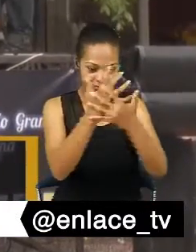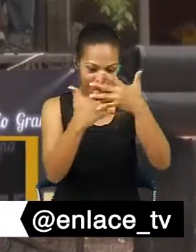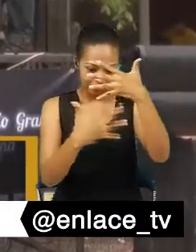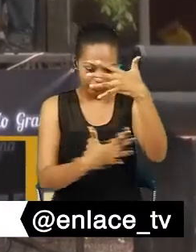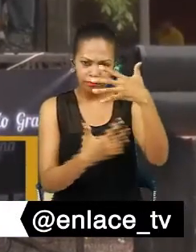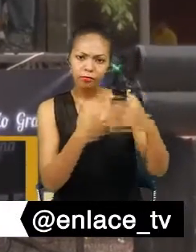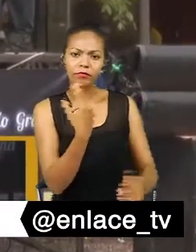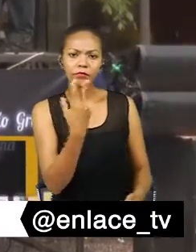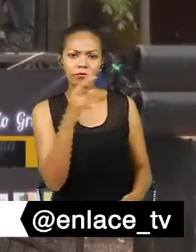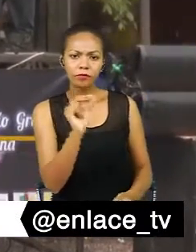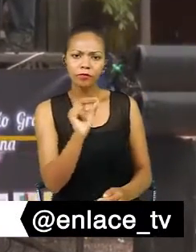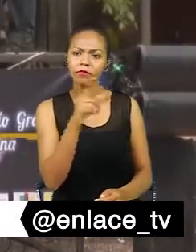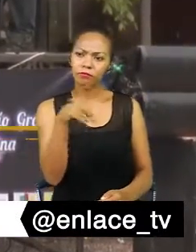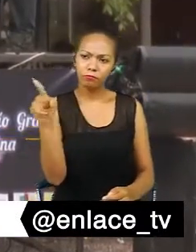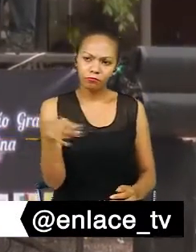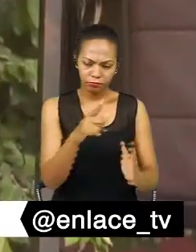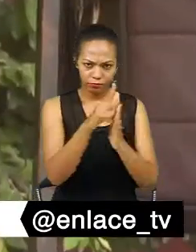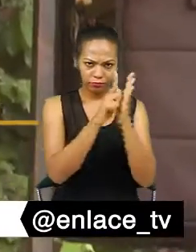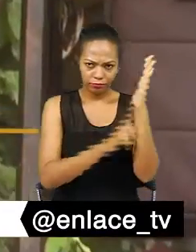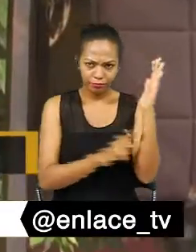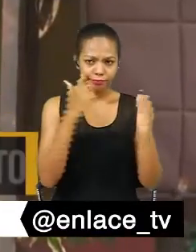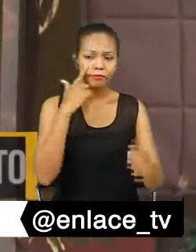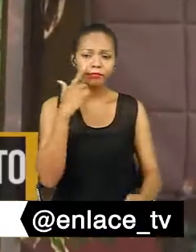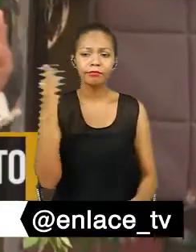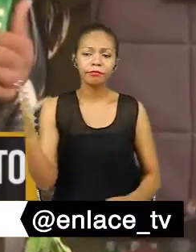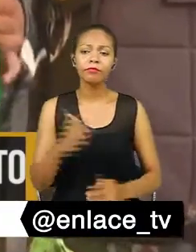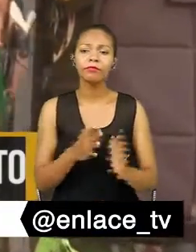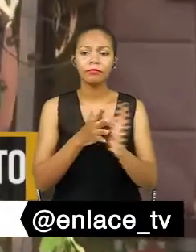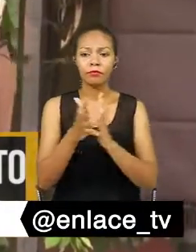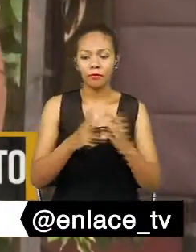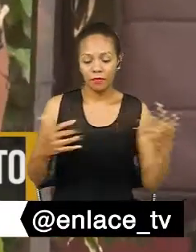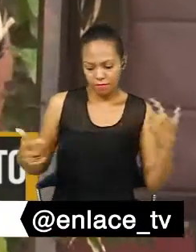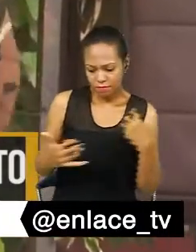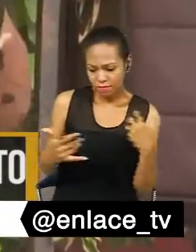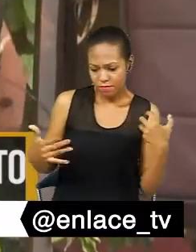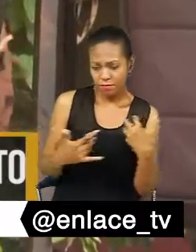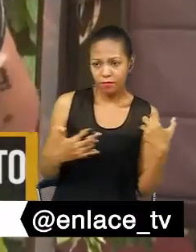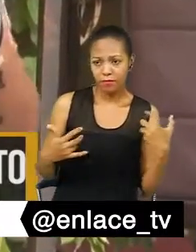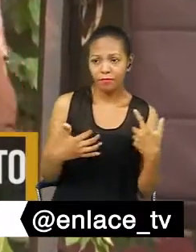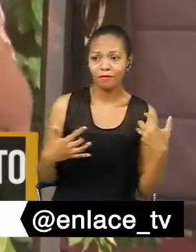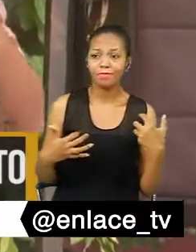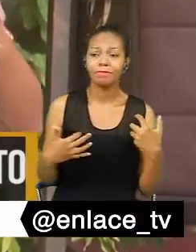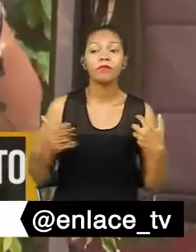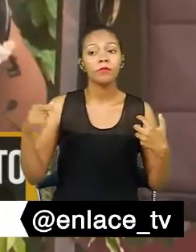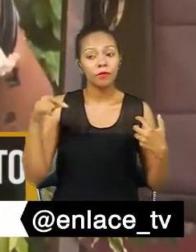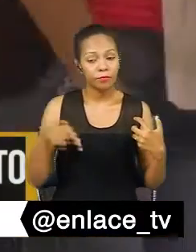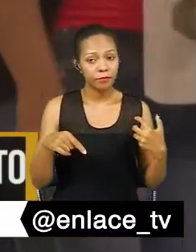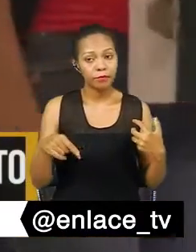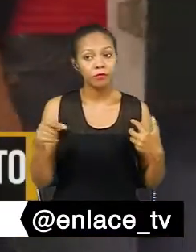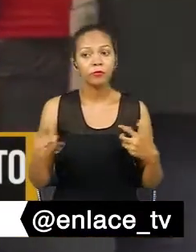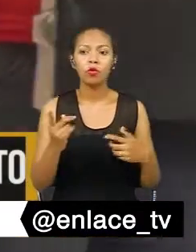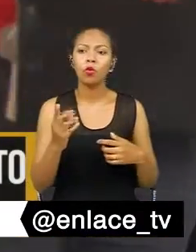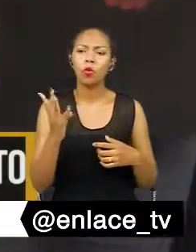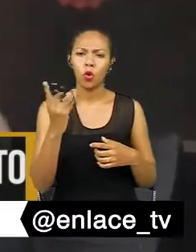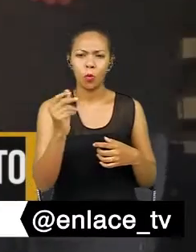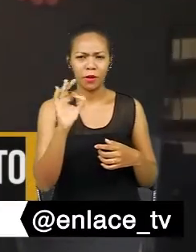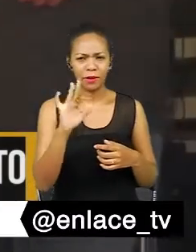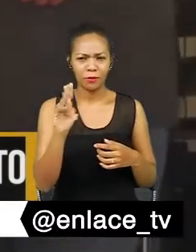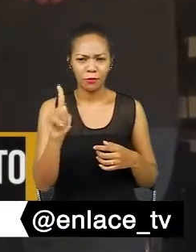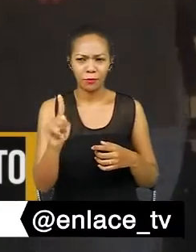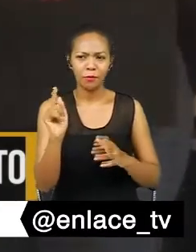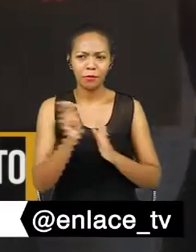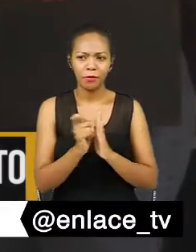fueron seleccionadas para la participación en el Festival de Acordeones del Río Grande de la Magdalena en la versión número 31. Por Barranca